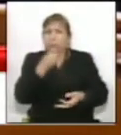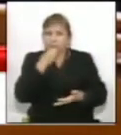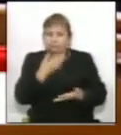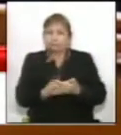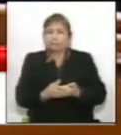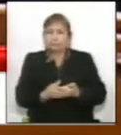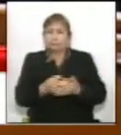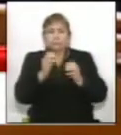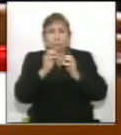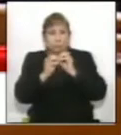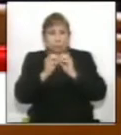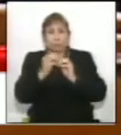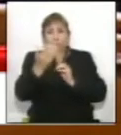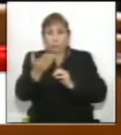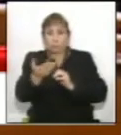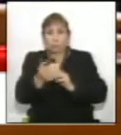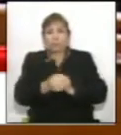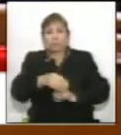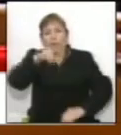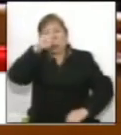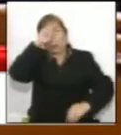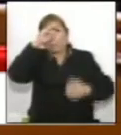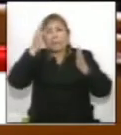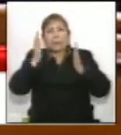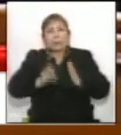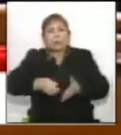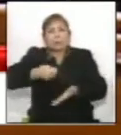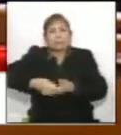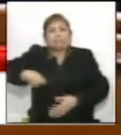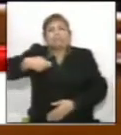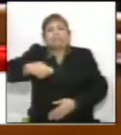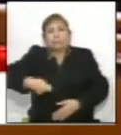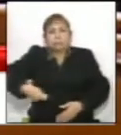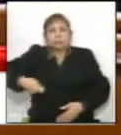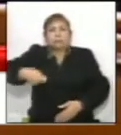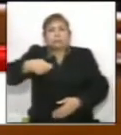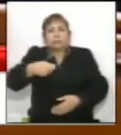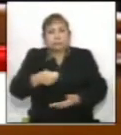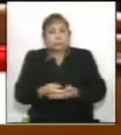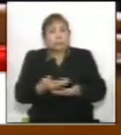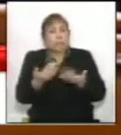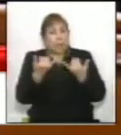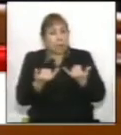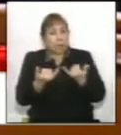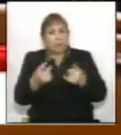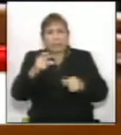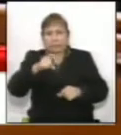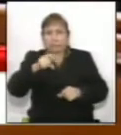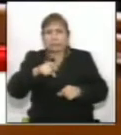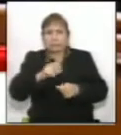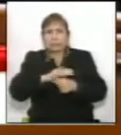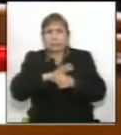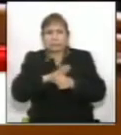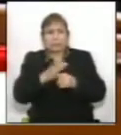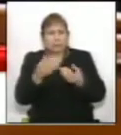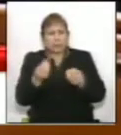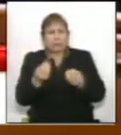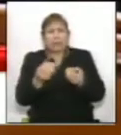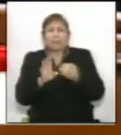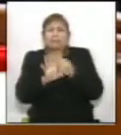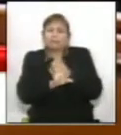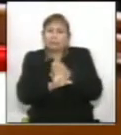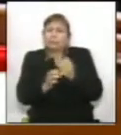dar una solución a los peruanos que aportaron, y hoy es cuando más lo necesitan, medida que tiene que